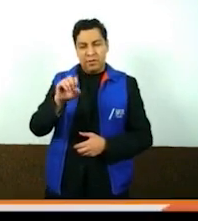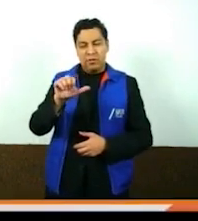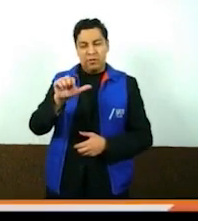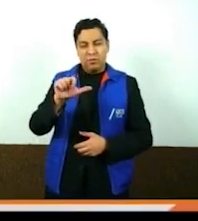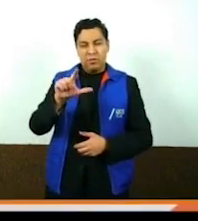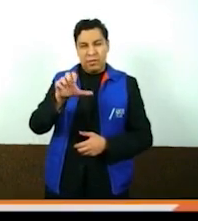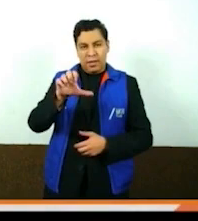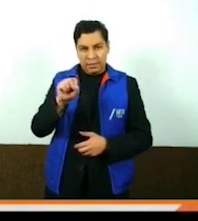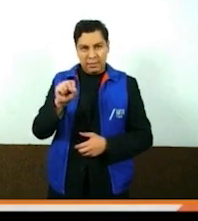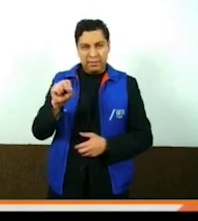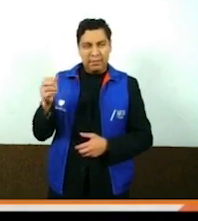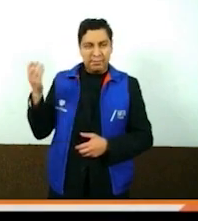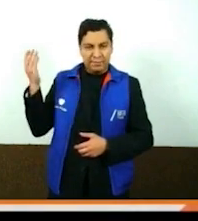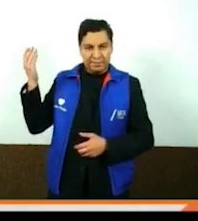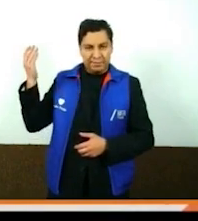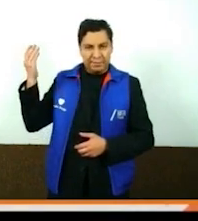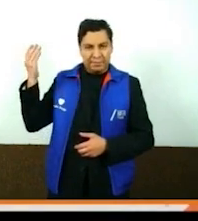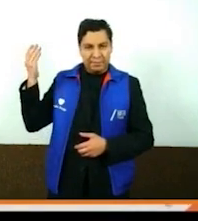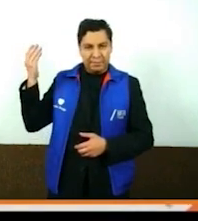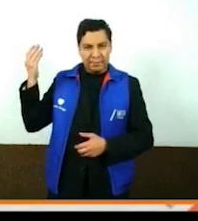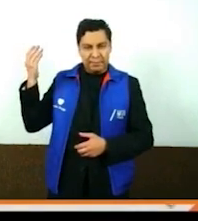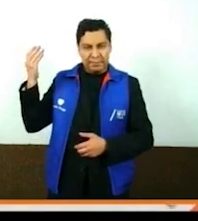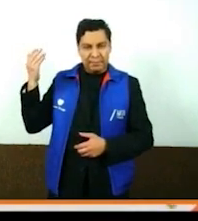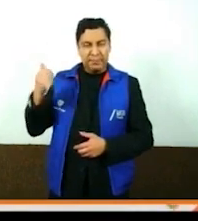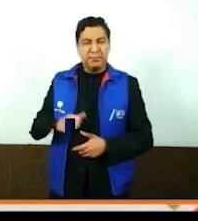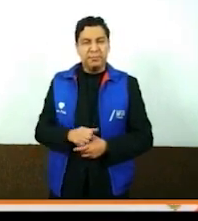Diego Salas Reyes,